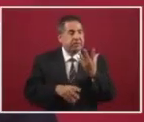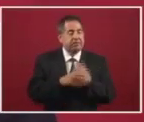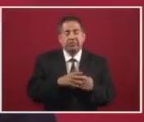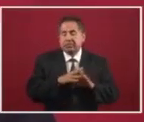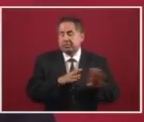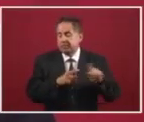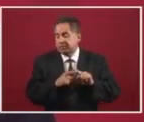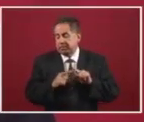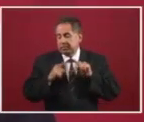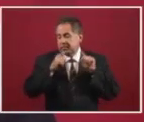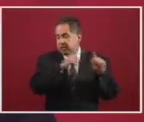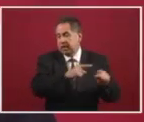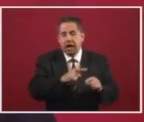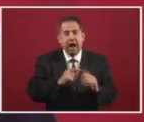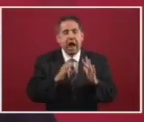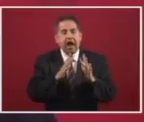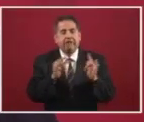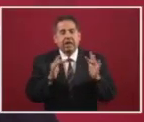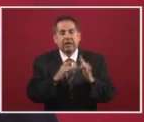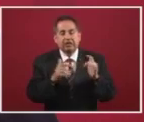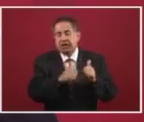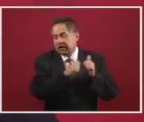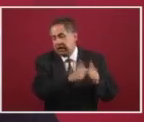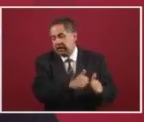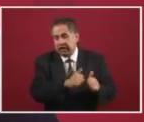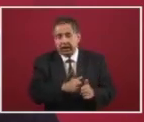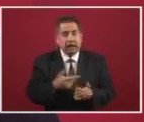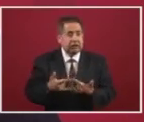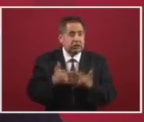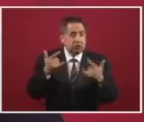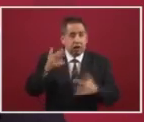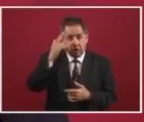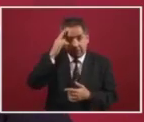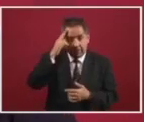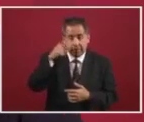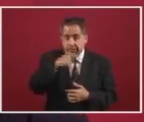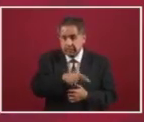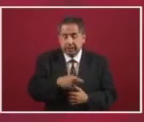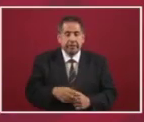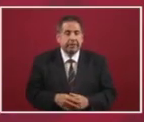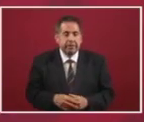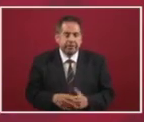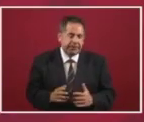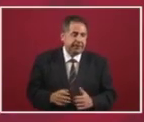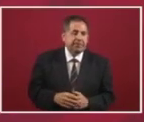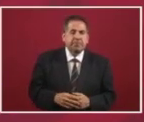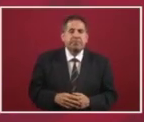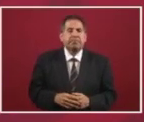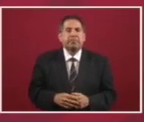a Francia. Esa es la historia. Entonces,